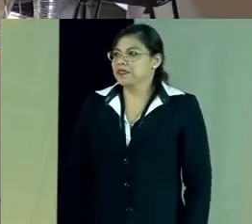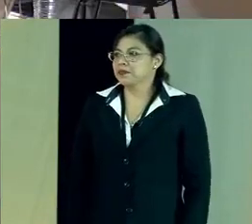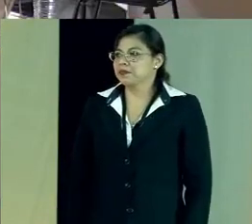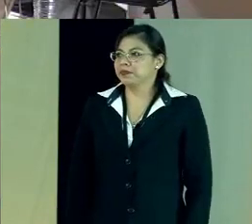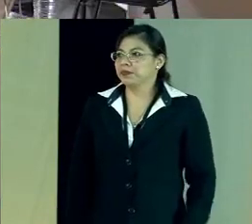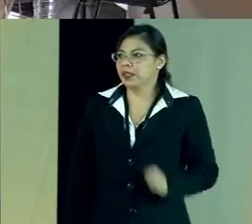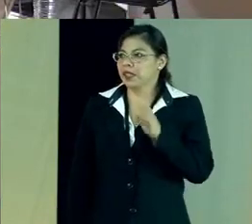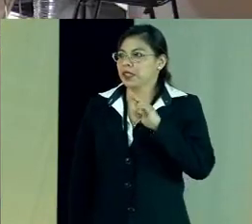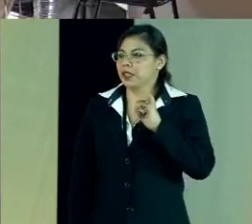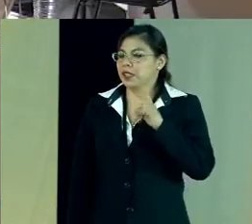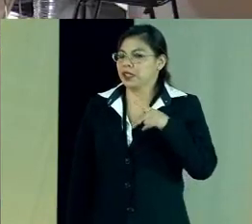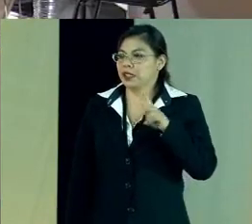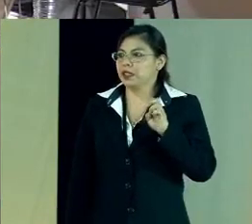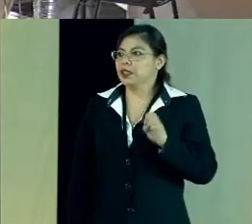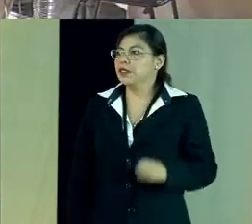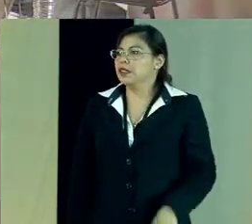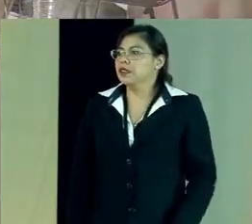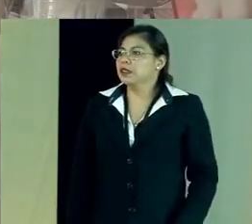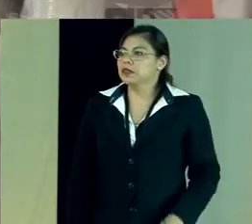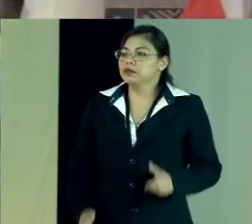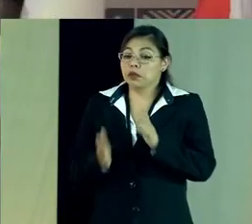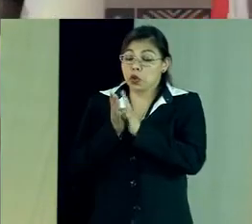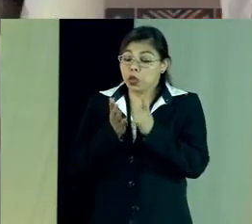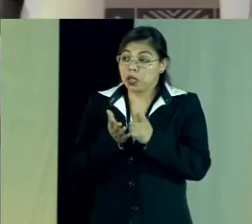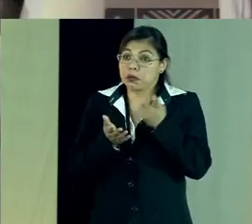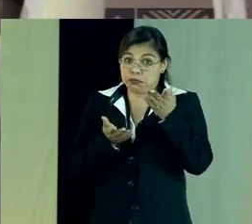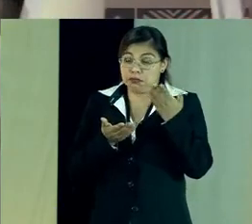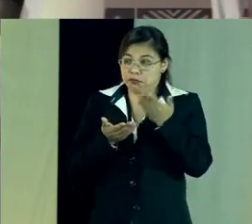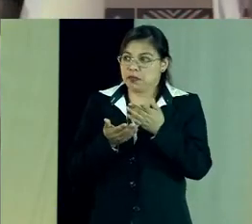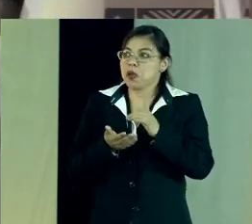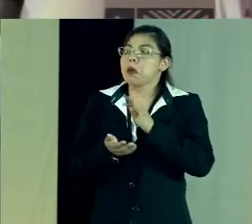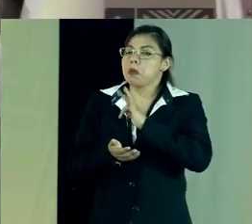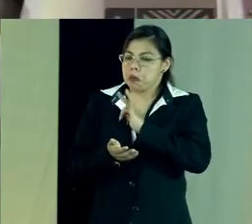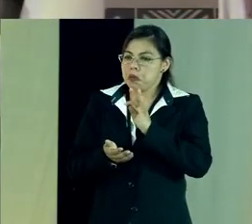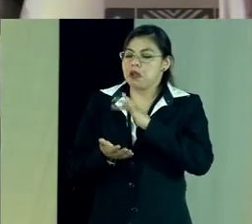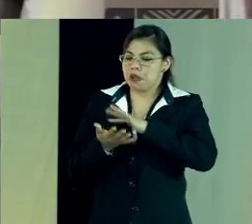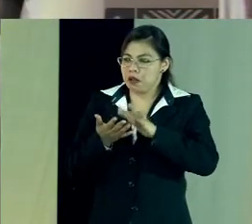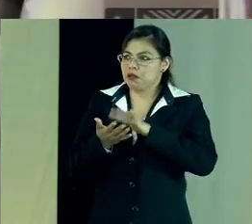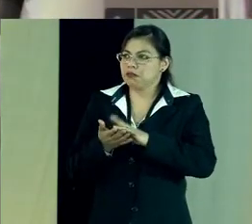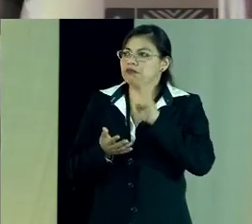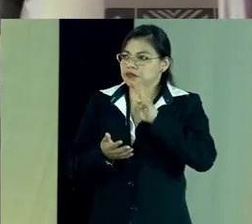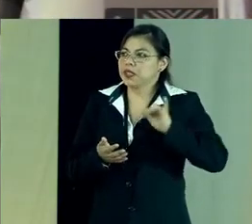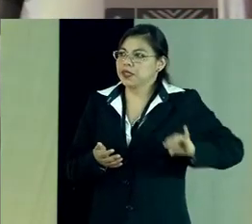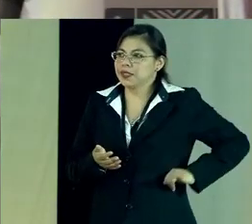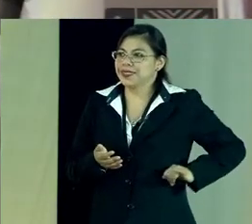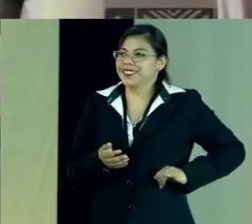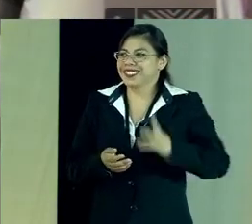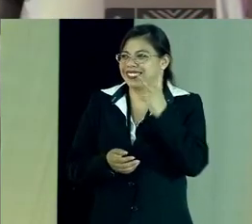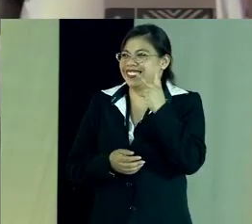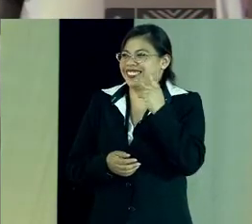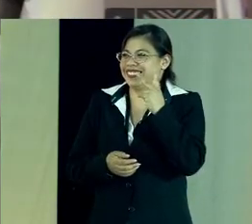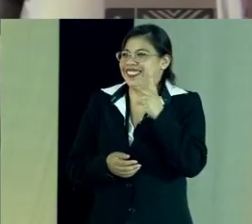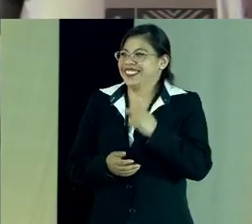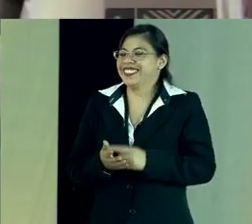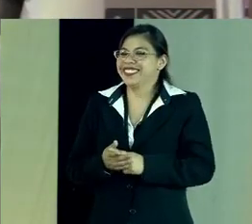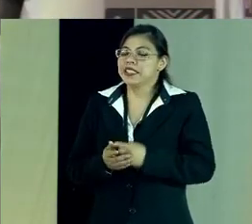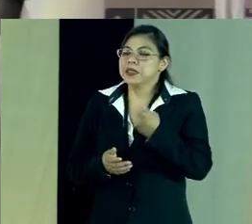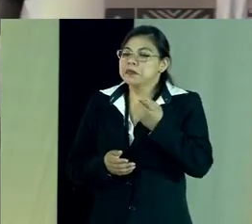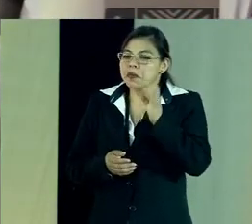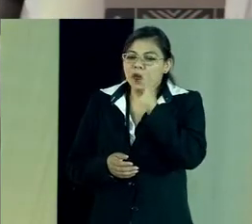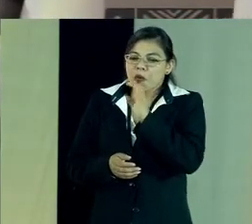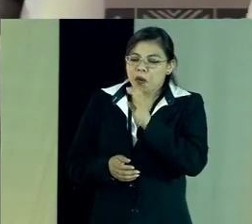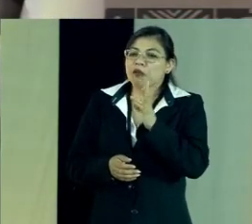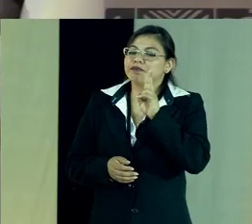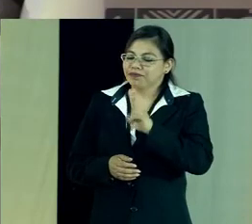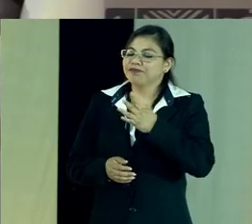y su libro está aquí a la venta lean lo vale la pena vean la serie de televisión que curiosamente es